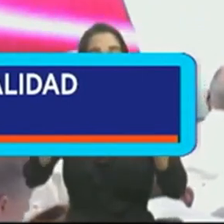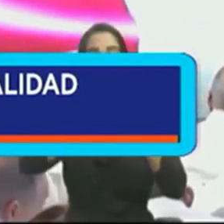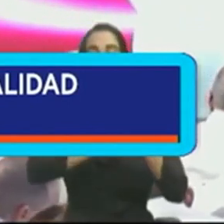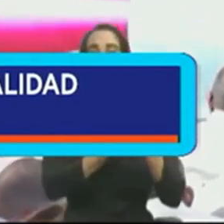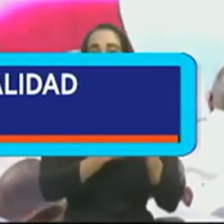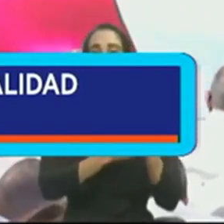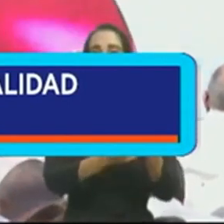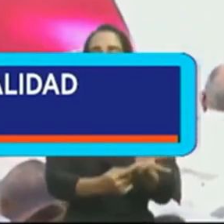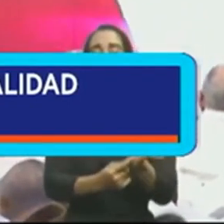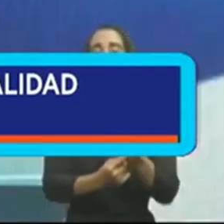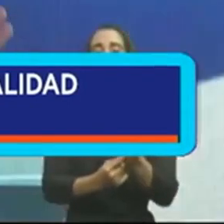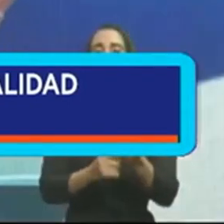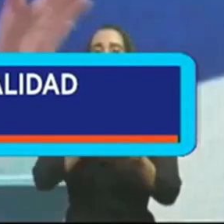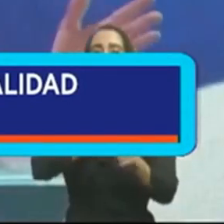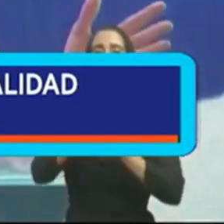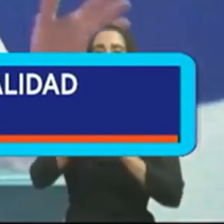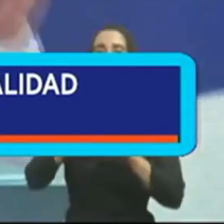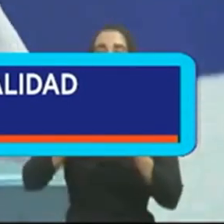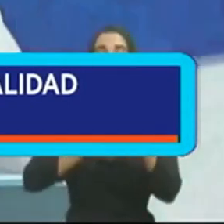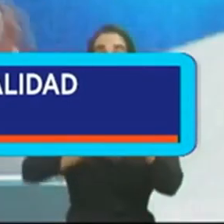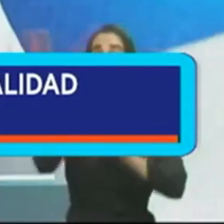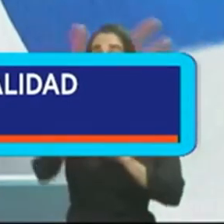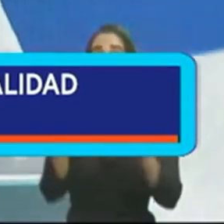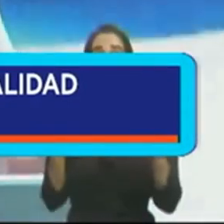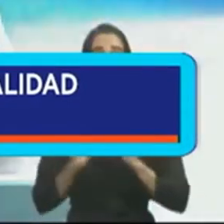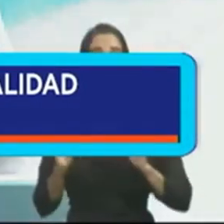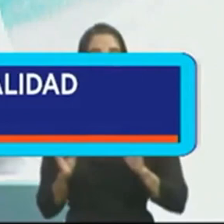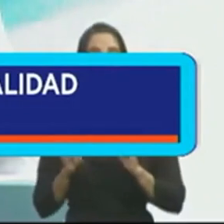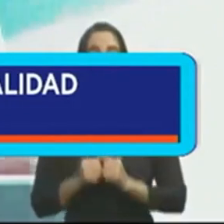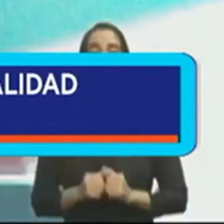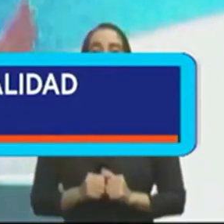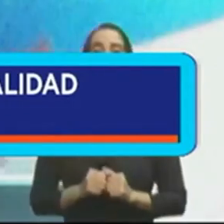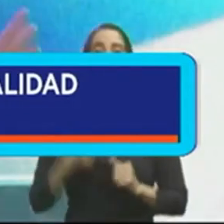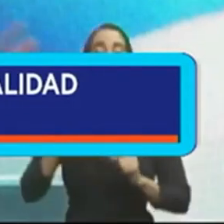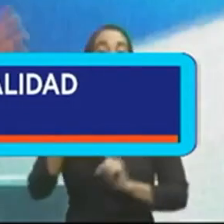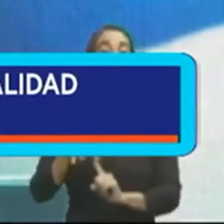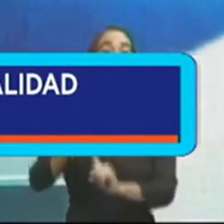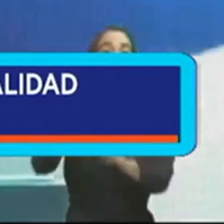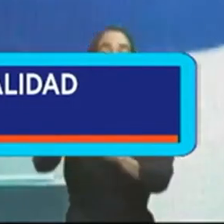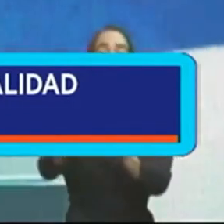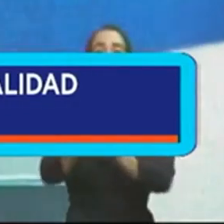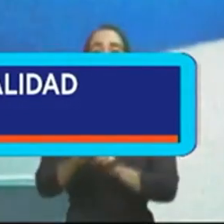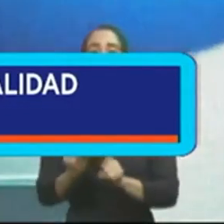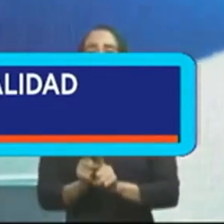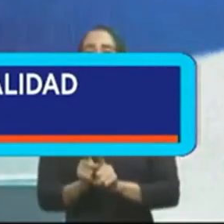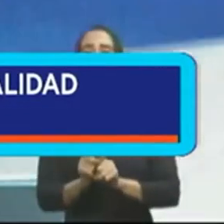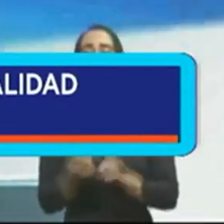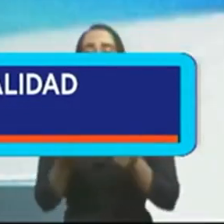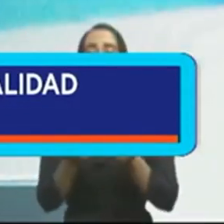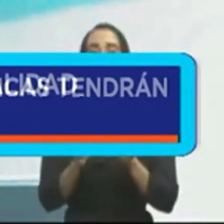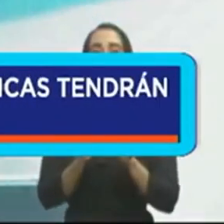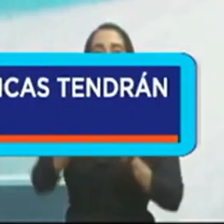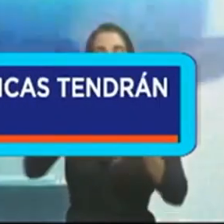marcha, estamos cumpliendo con nuestro deber, nada más. Y principalmente también con un poco